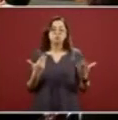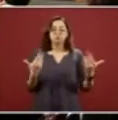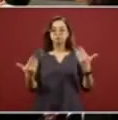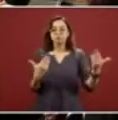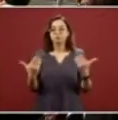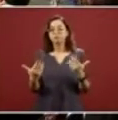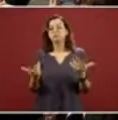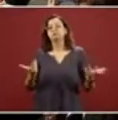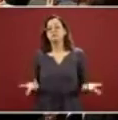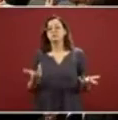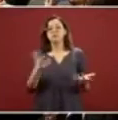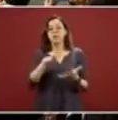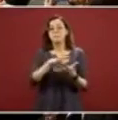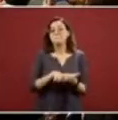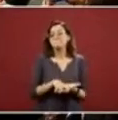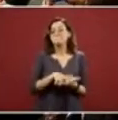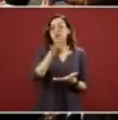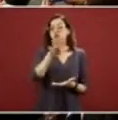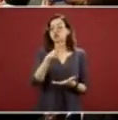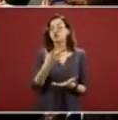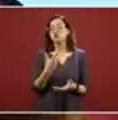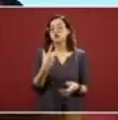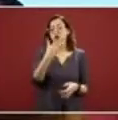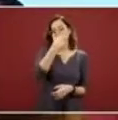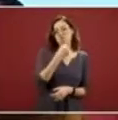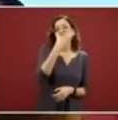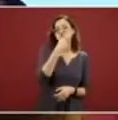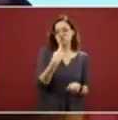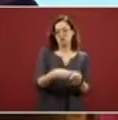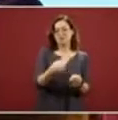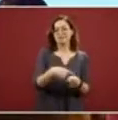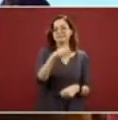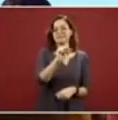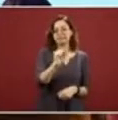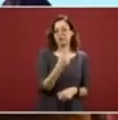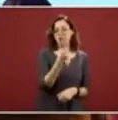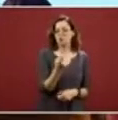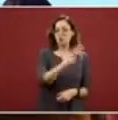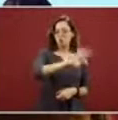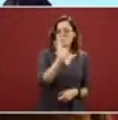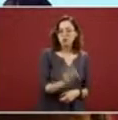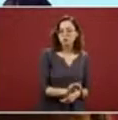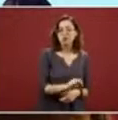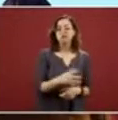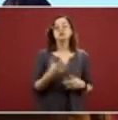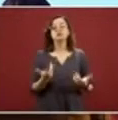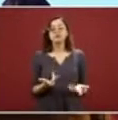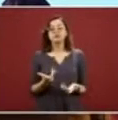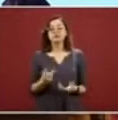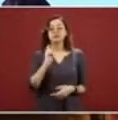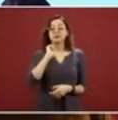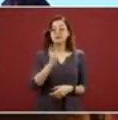pues digamos que la mayor proporción de casos ha sido del sexo masculino, el 61% específicamente. Cuando estos casos